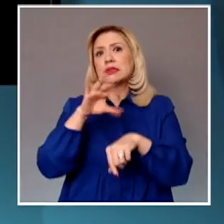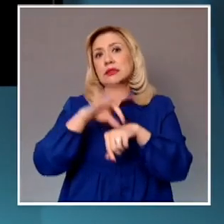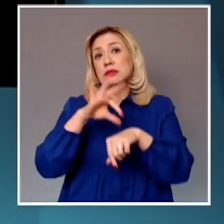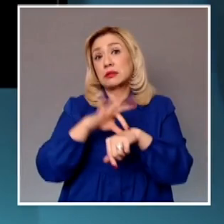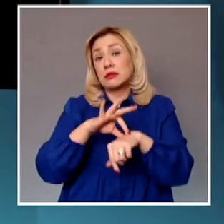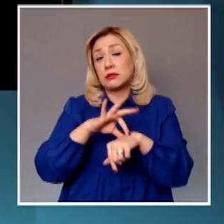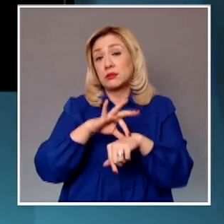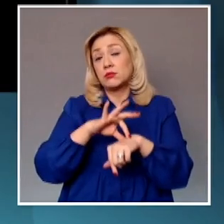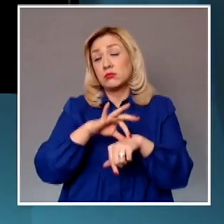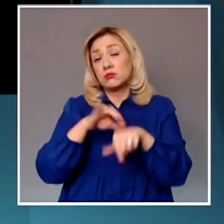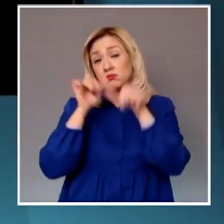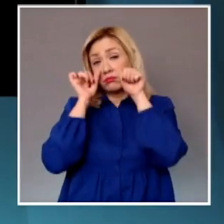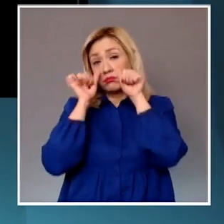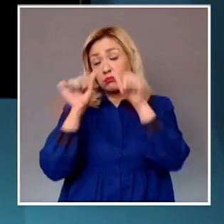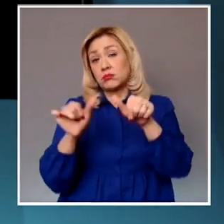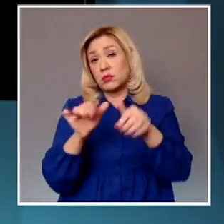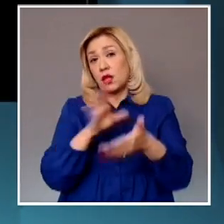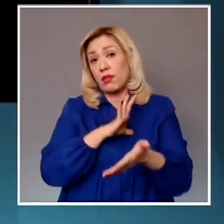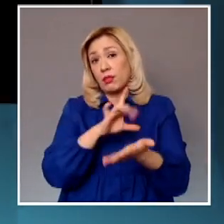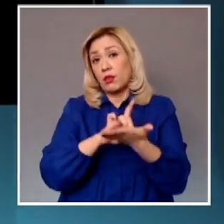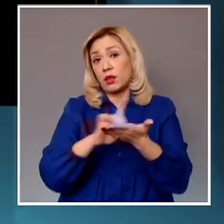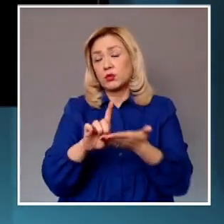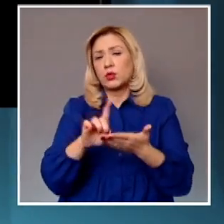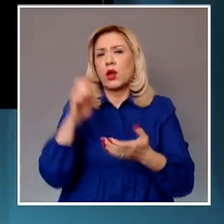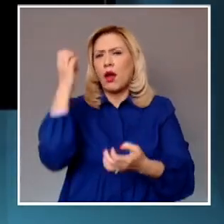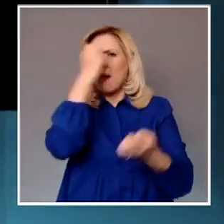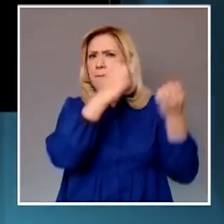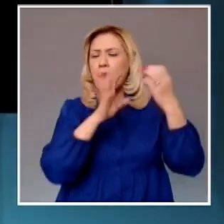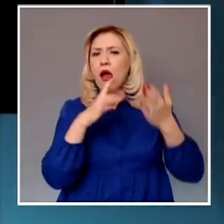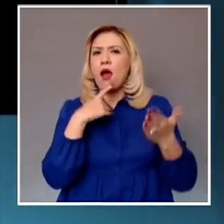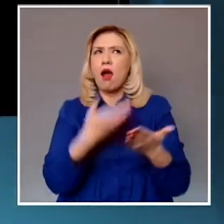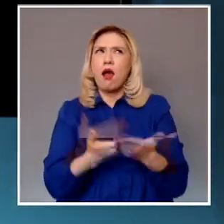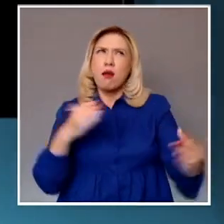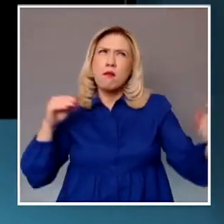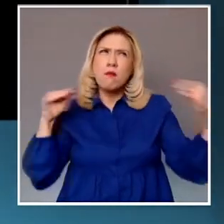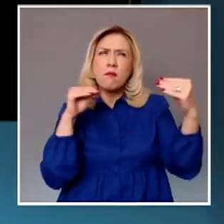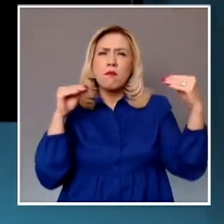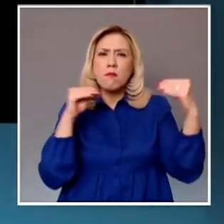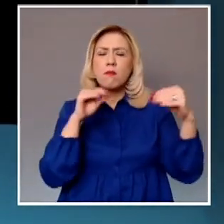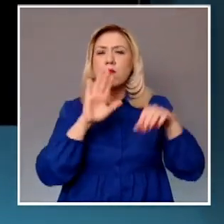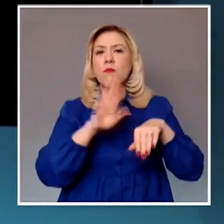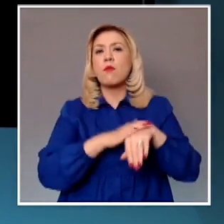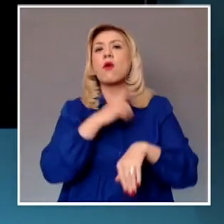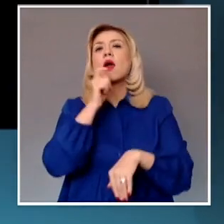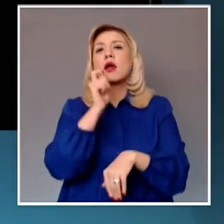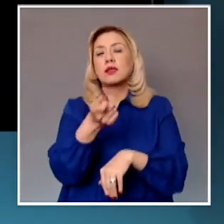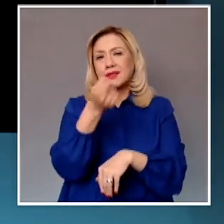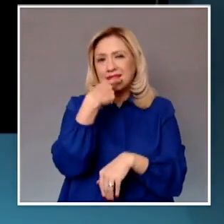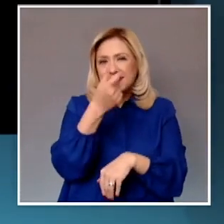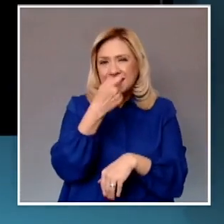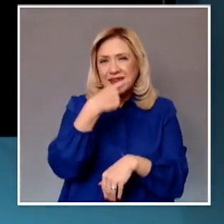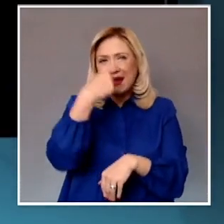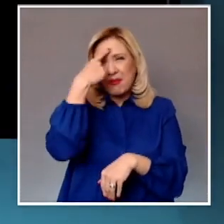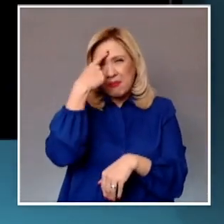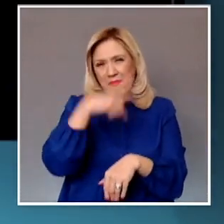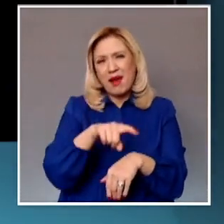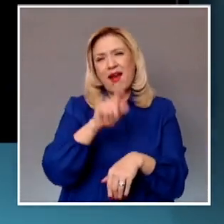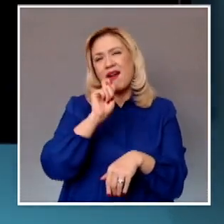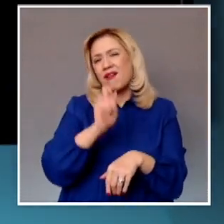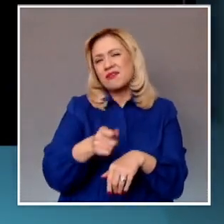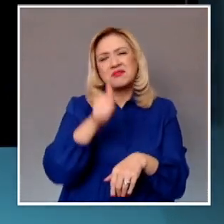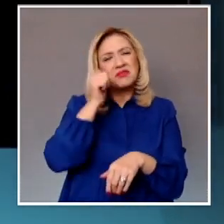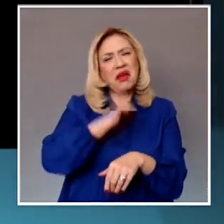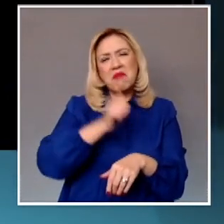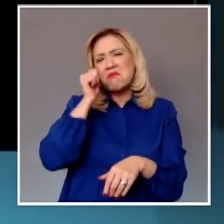amparo en revisión, mismo que precisa que ante enfermedades que implican el suministro de medicamentos de forma periódica, el Estado está obligado a